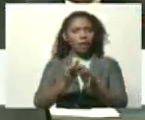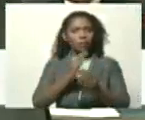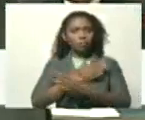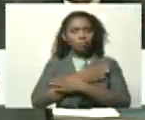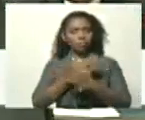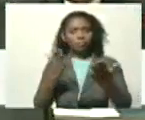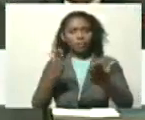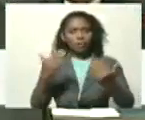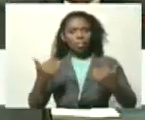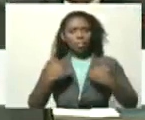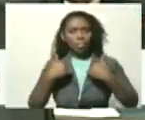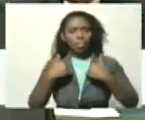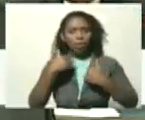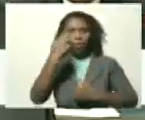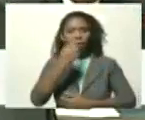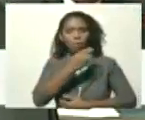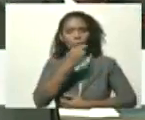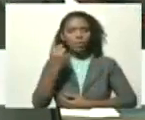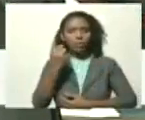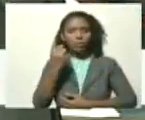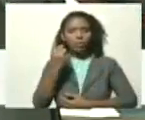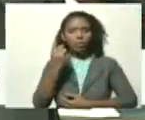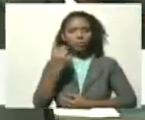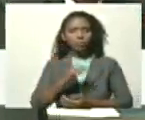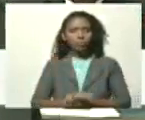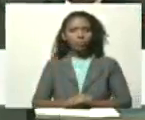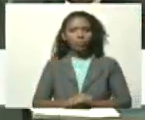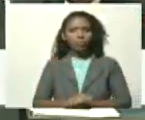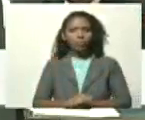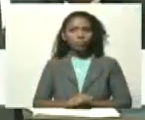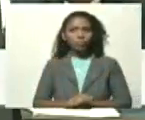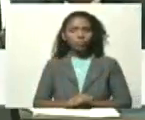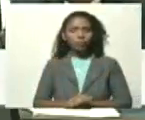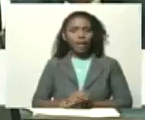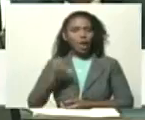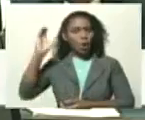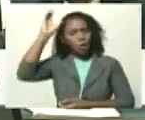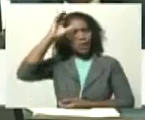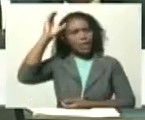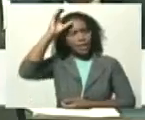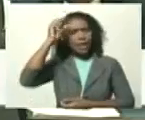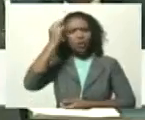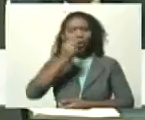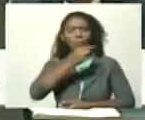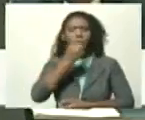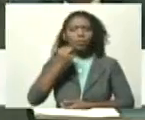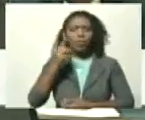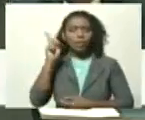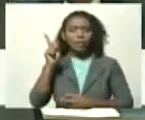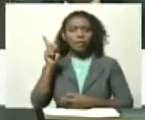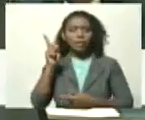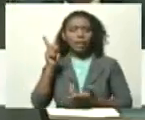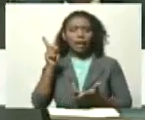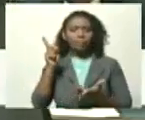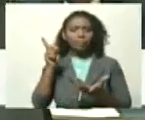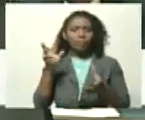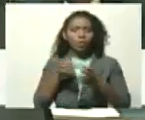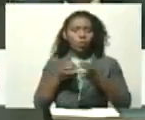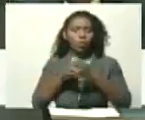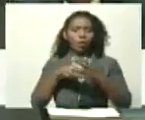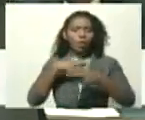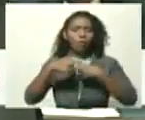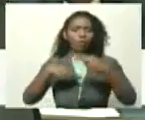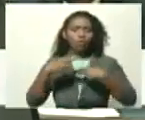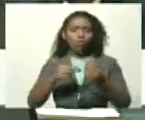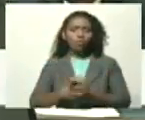del sacrificio, del compromiso, del denuedo, de la conciencia y del compromiso de esta bancada